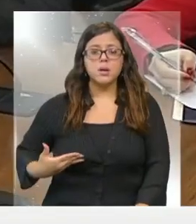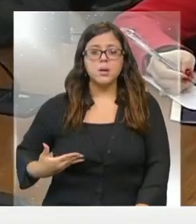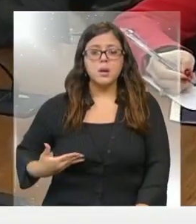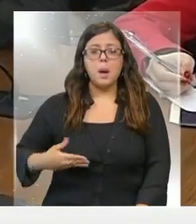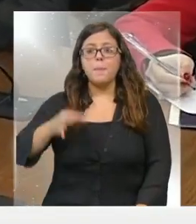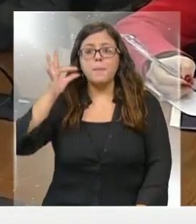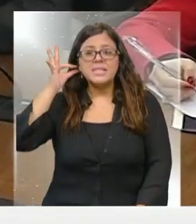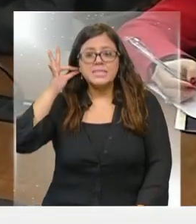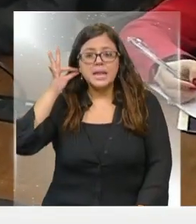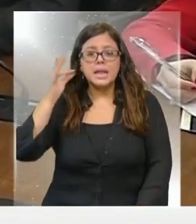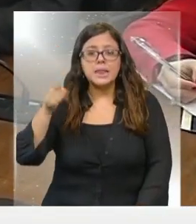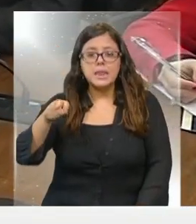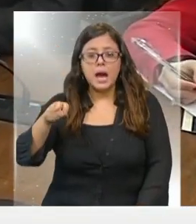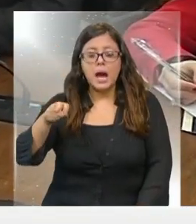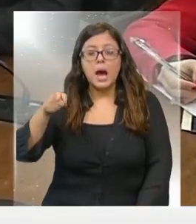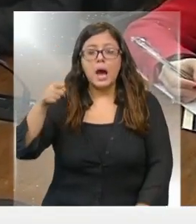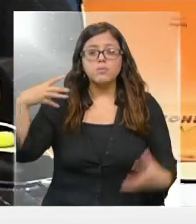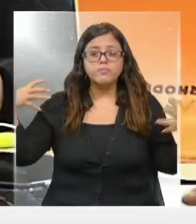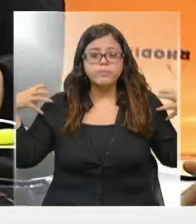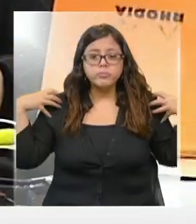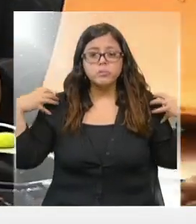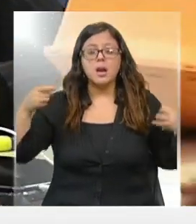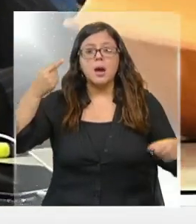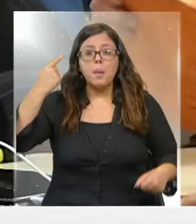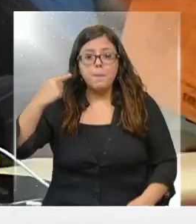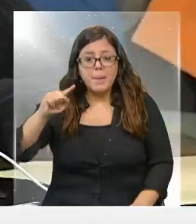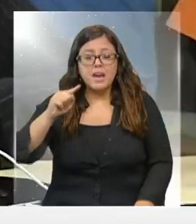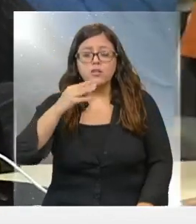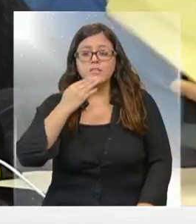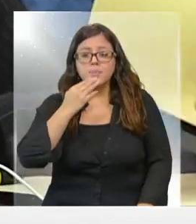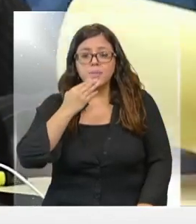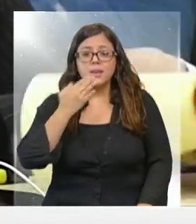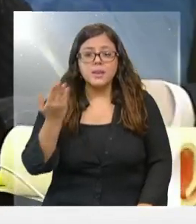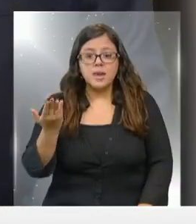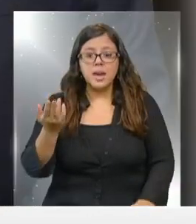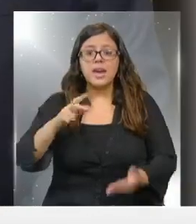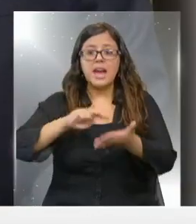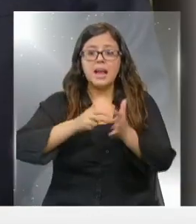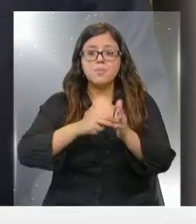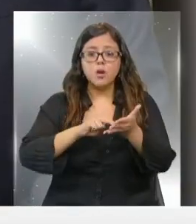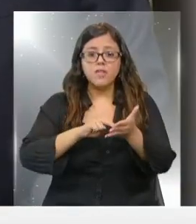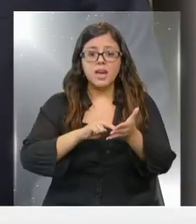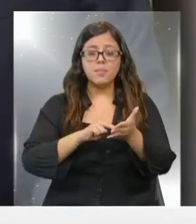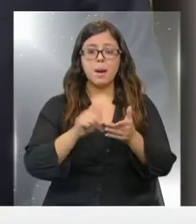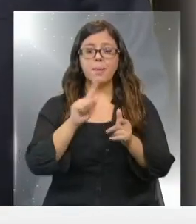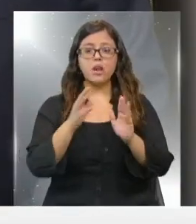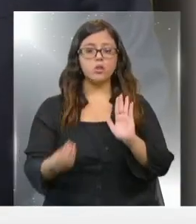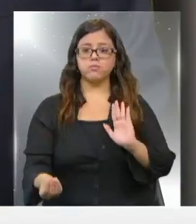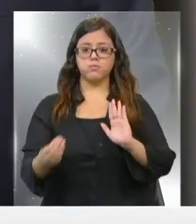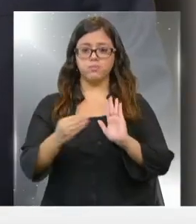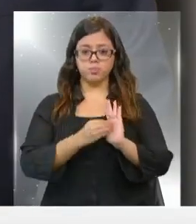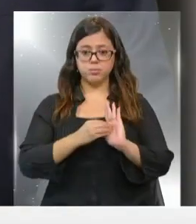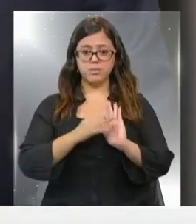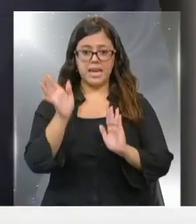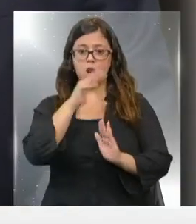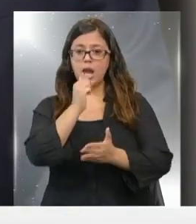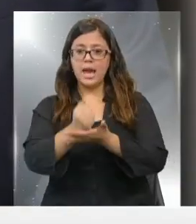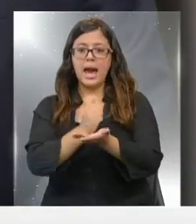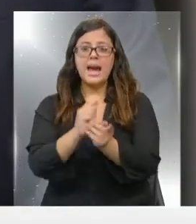más importante es que ha sido el escollo fundamental para no poner en tabla y que no se